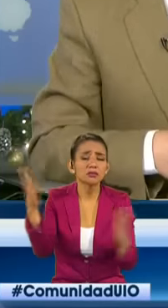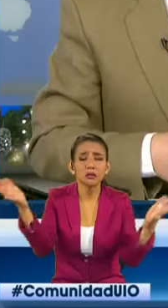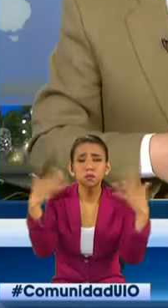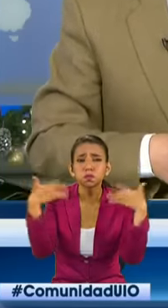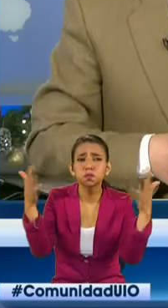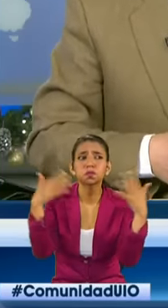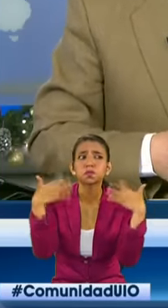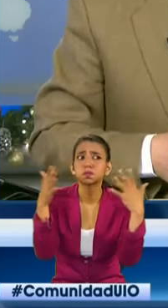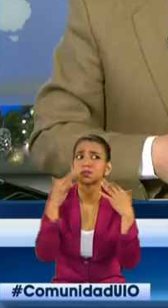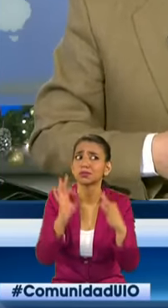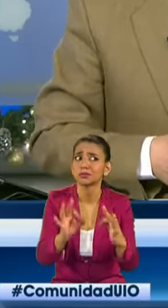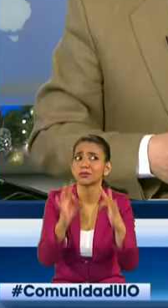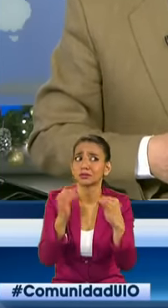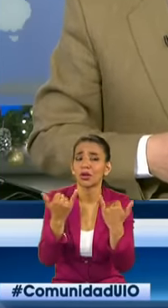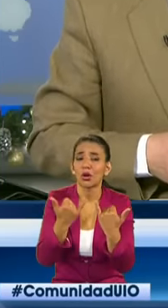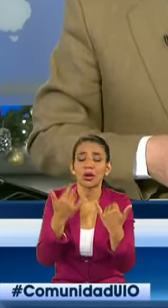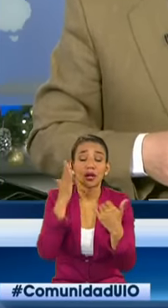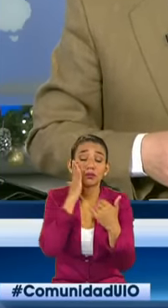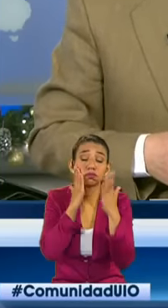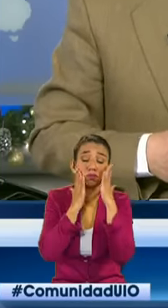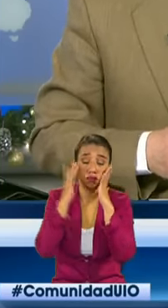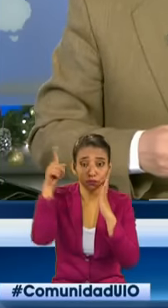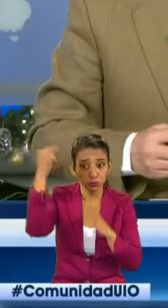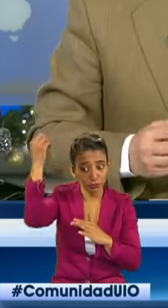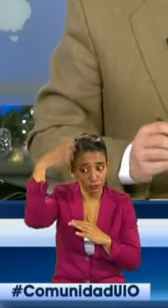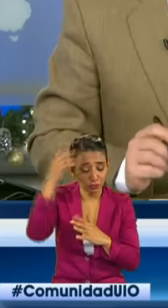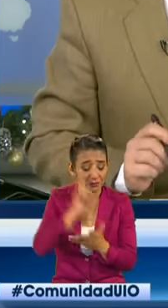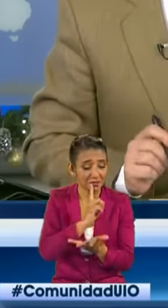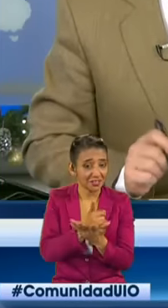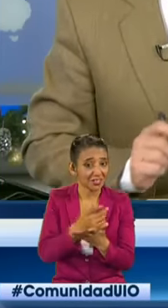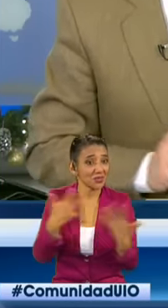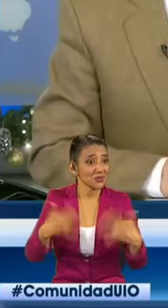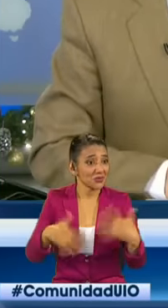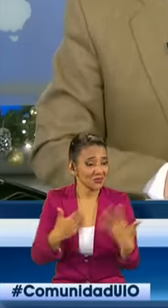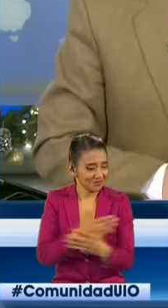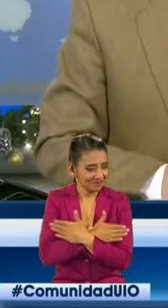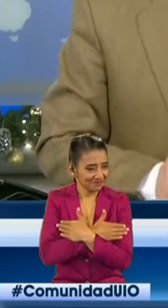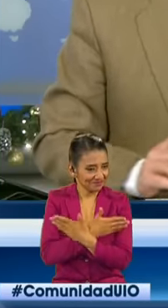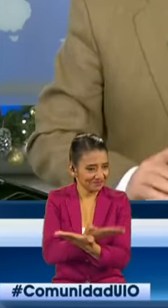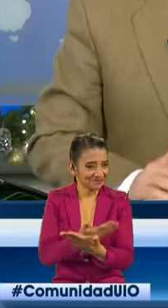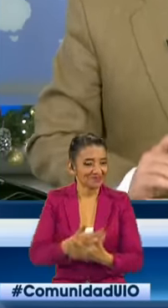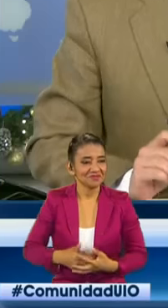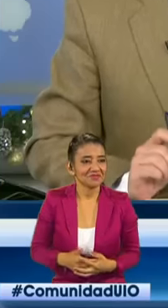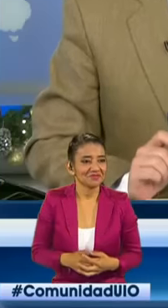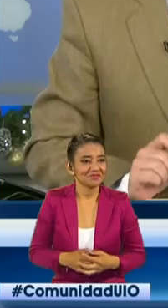del tiempo. Hoy nos vamos a quemar un poco en Quito en este día martes. Felicidades, Ali.